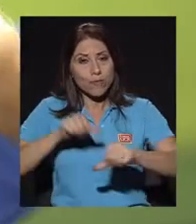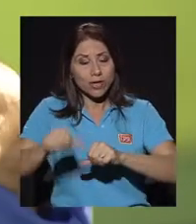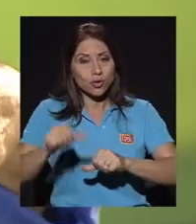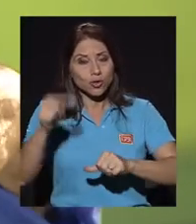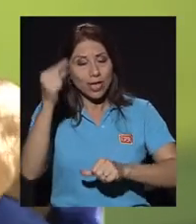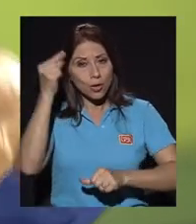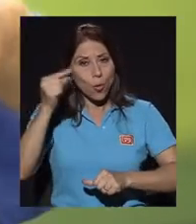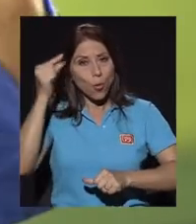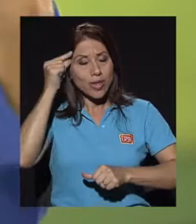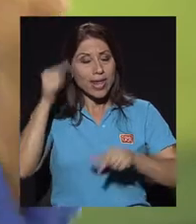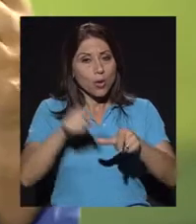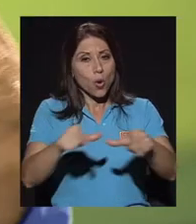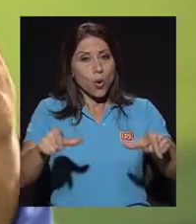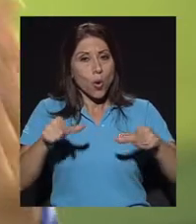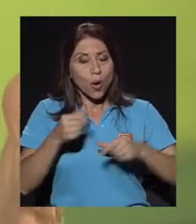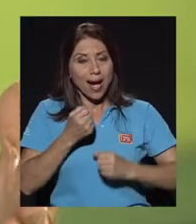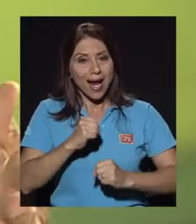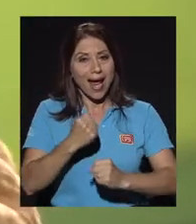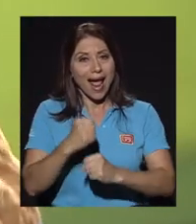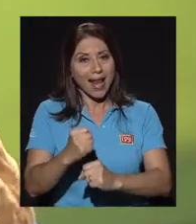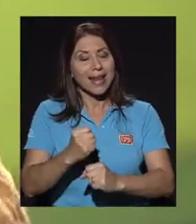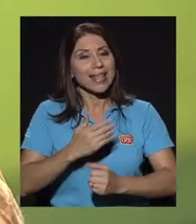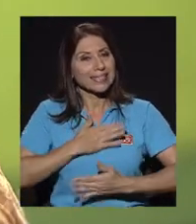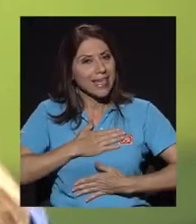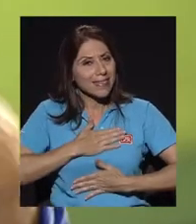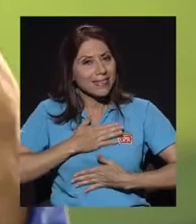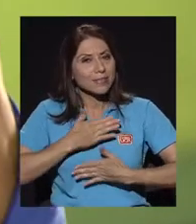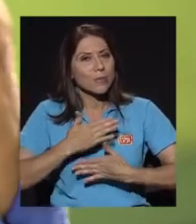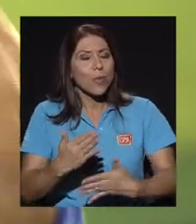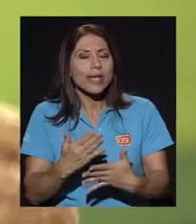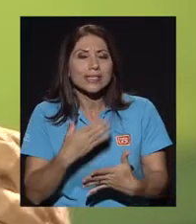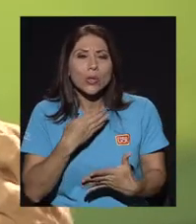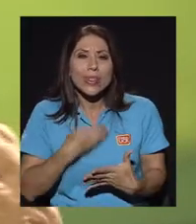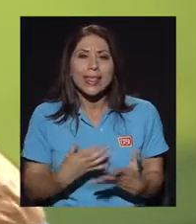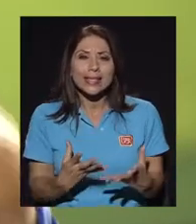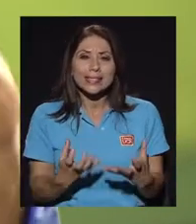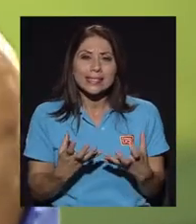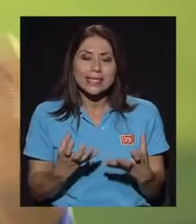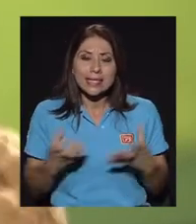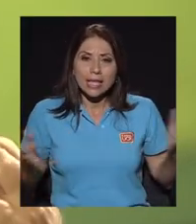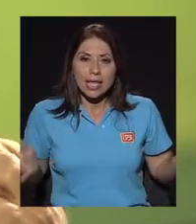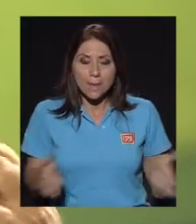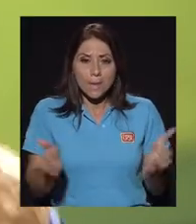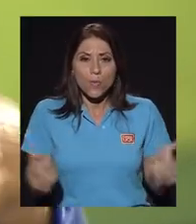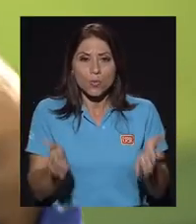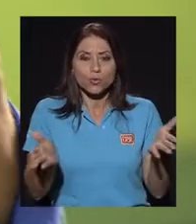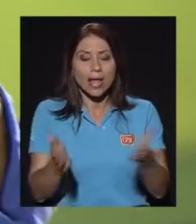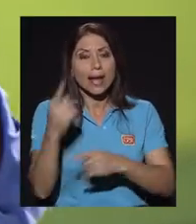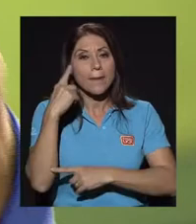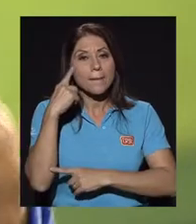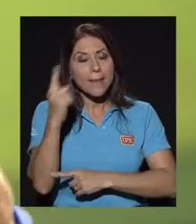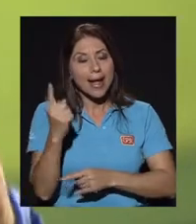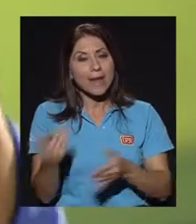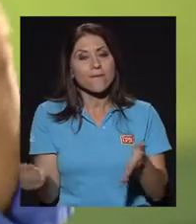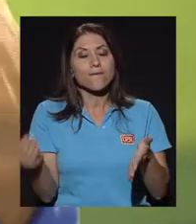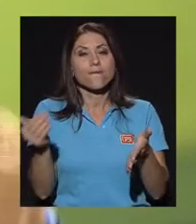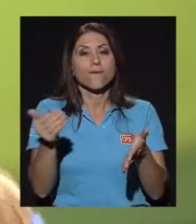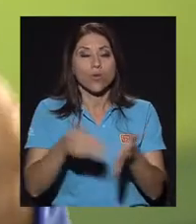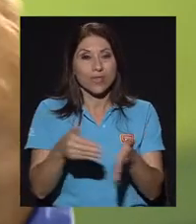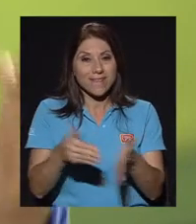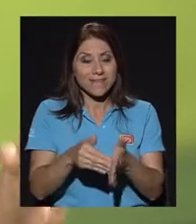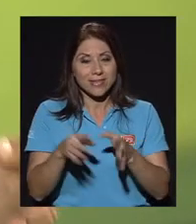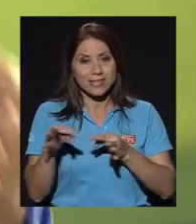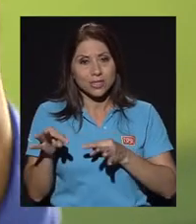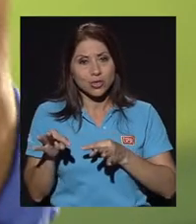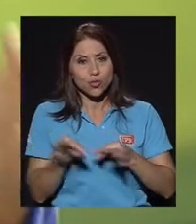el gobierno local está dispuesto, deseoso de impulsar para volver a hacer